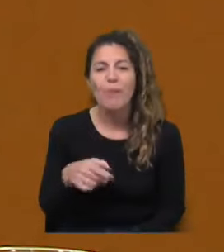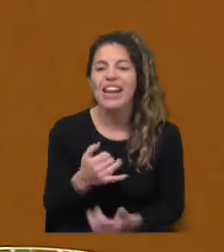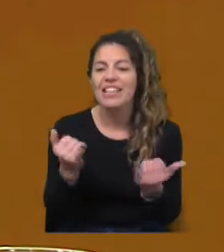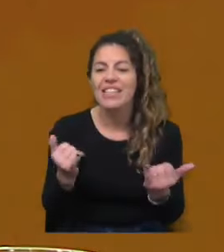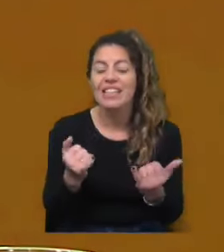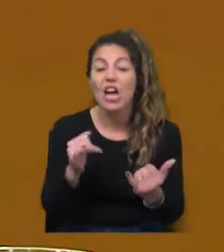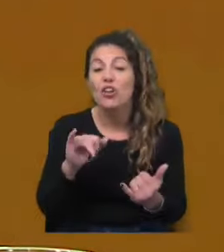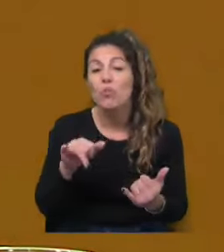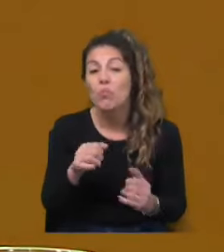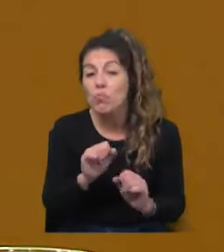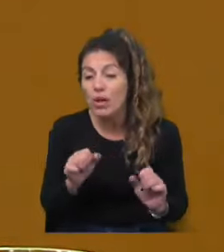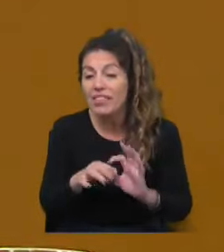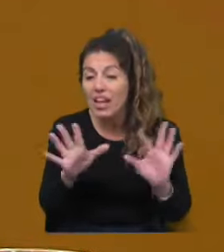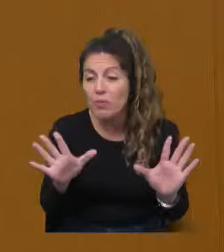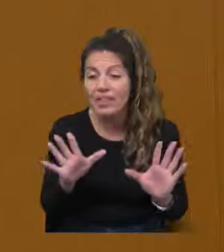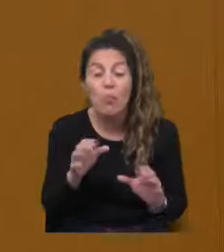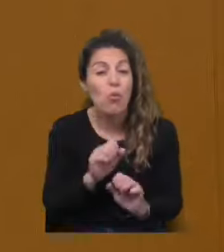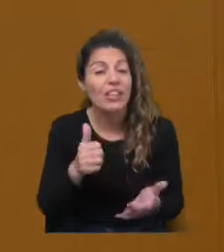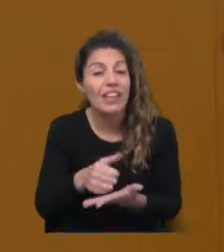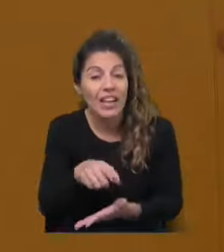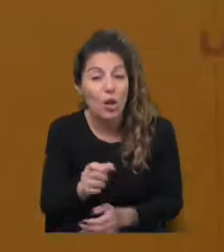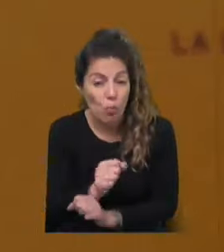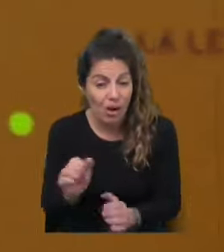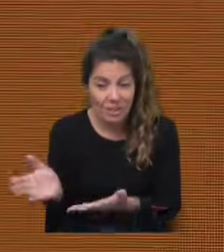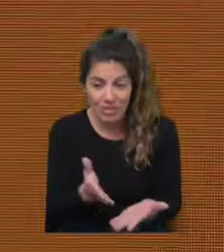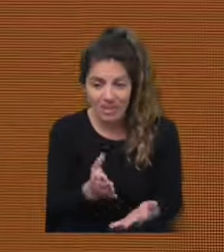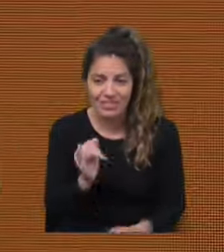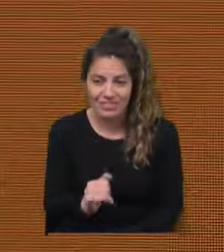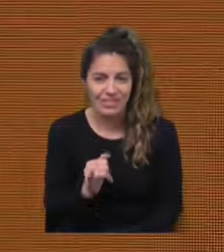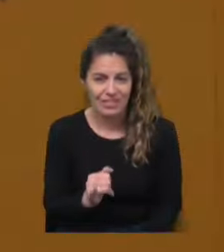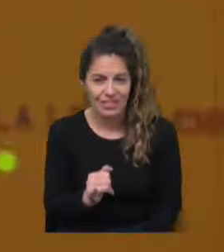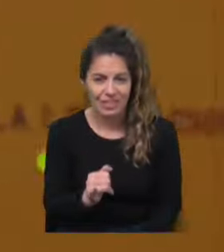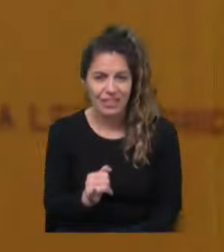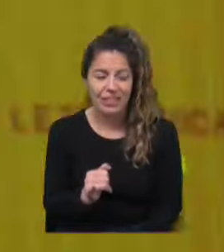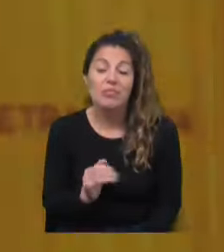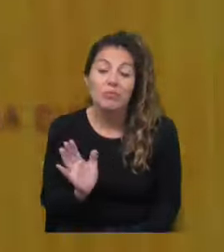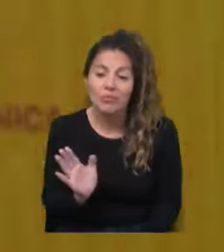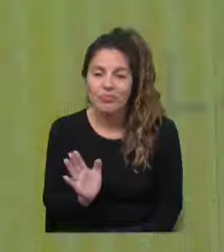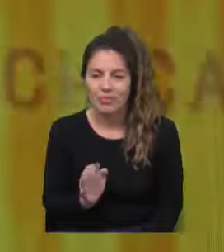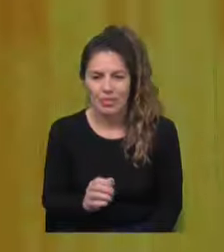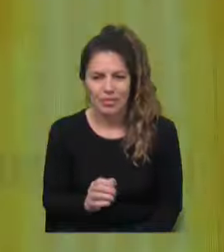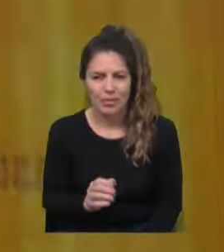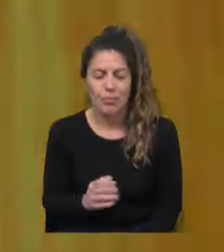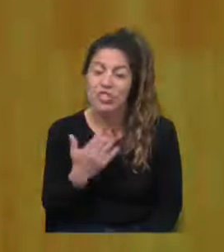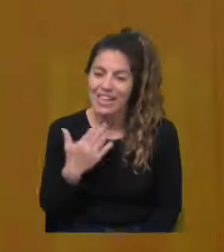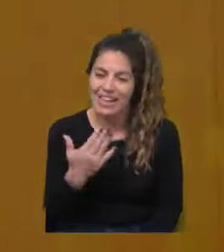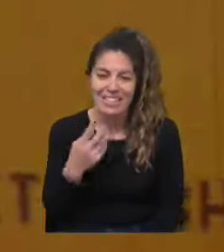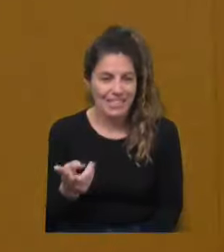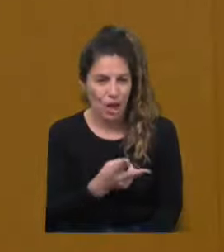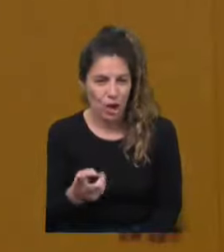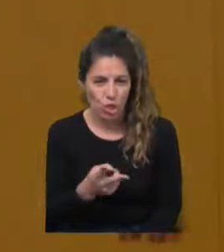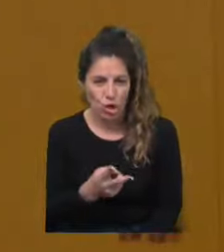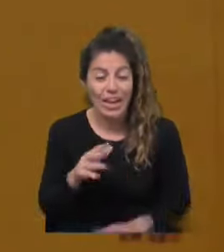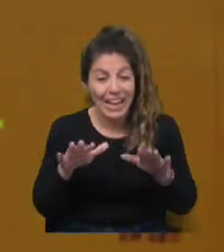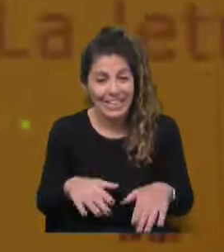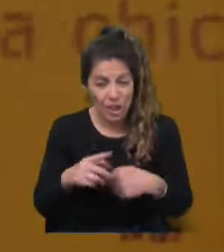libertad o no, pero puede estar ahí. Bueno, lo pueden invitar capaz, ¿no? Para ir mateando este salto con él. Bueno, gracias a ambos.